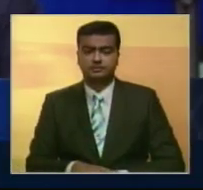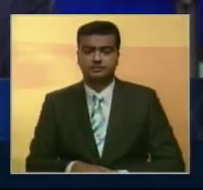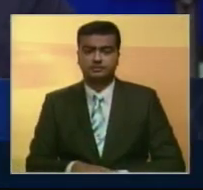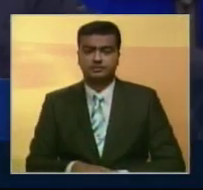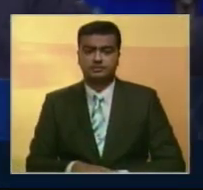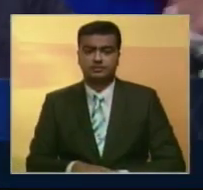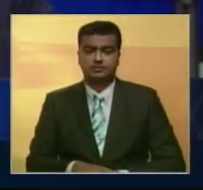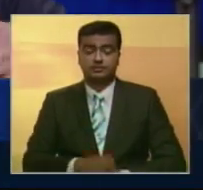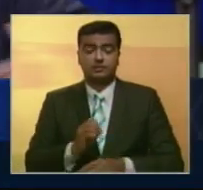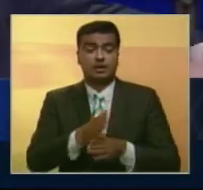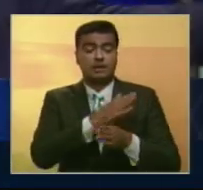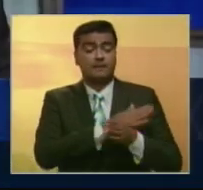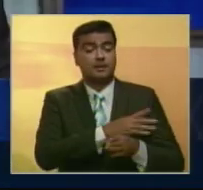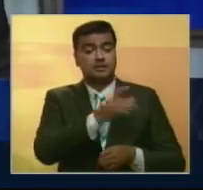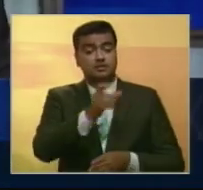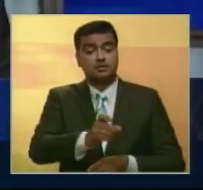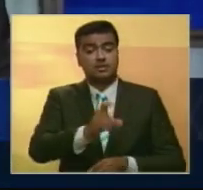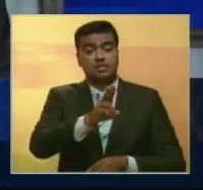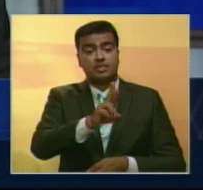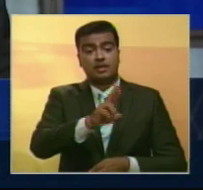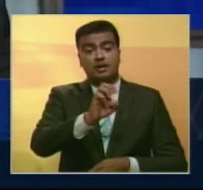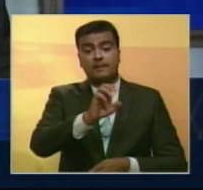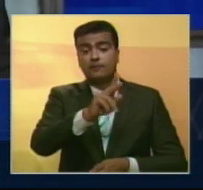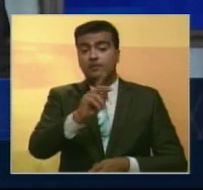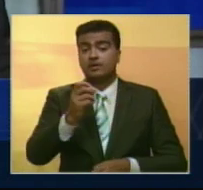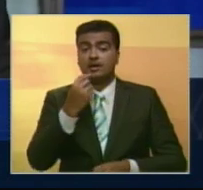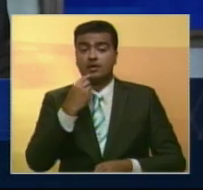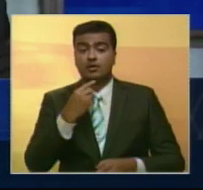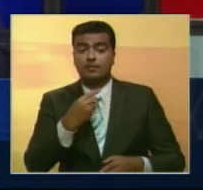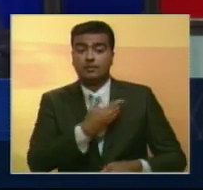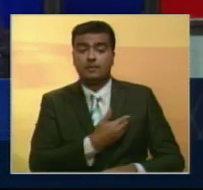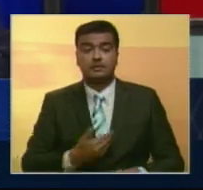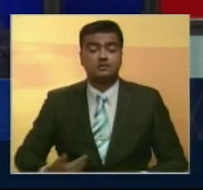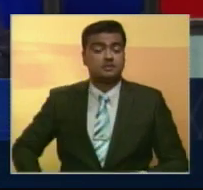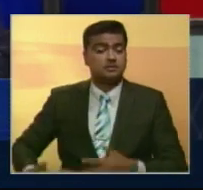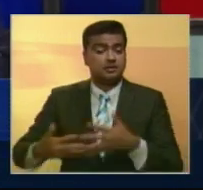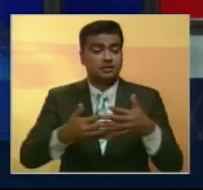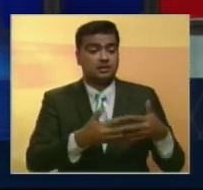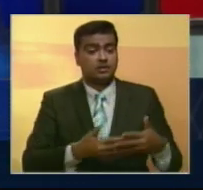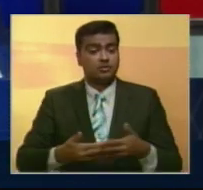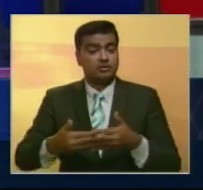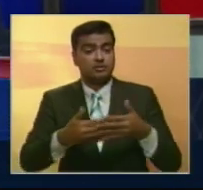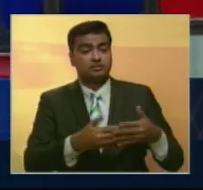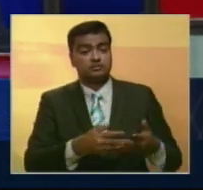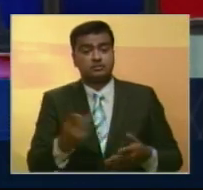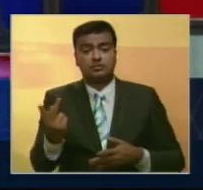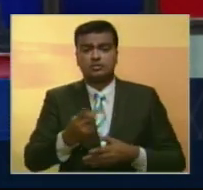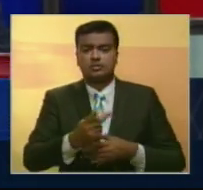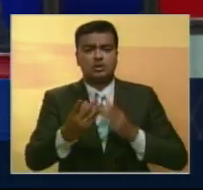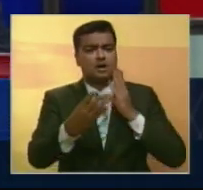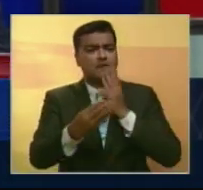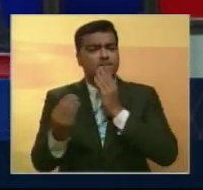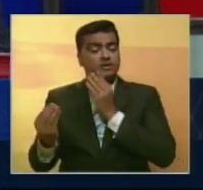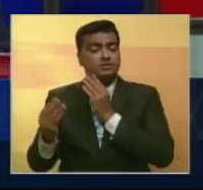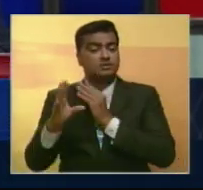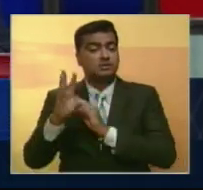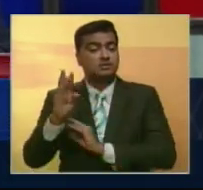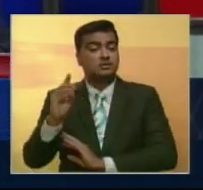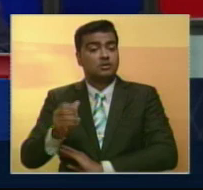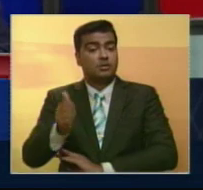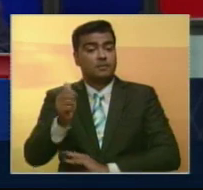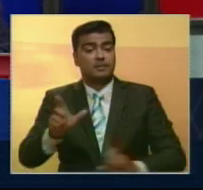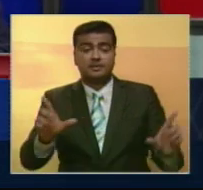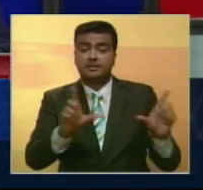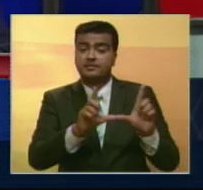Los precandidatos republicanos a la presidencia de Estados Unidos, Donald Trump y Ted Cruz, protagonizaron el 6º debate